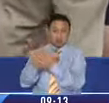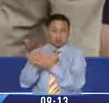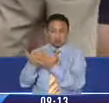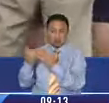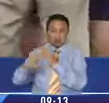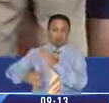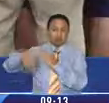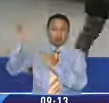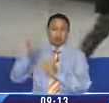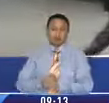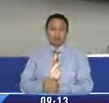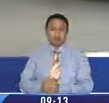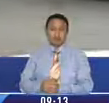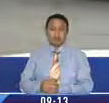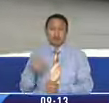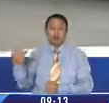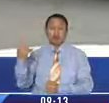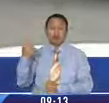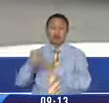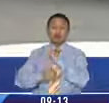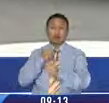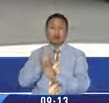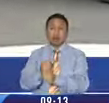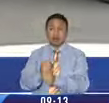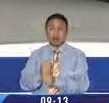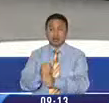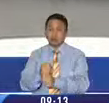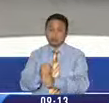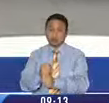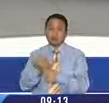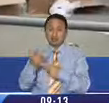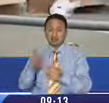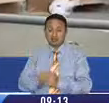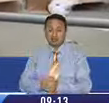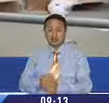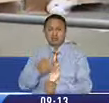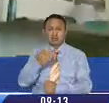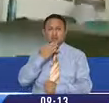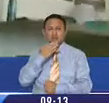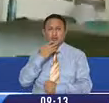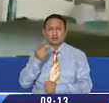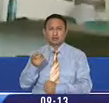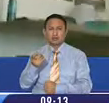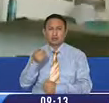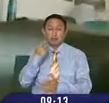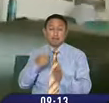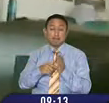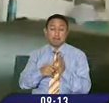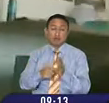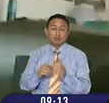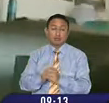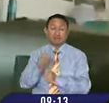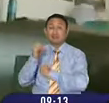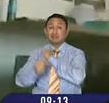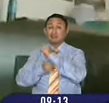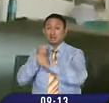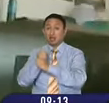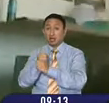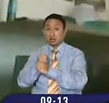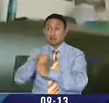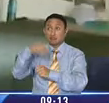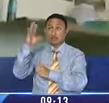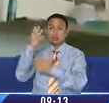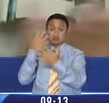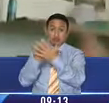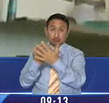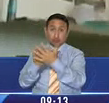amplía, no solo en la pena, sino en la manera en cómo se produce este delito. Es decir, se está incrementando la posibilidad de que, digamos,